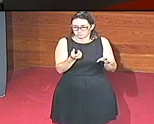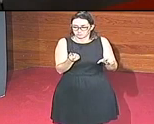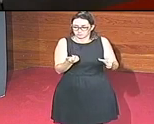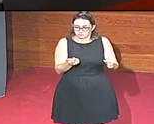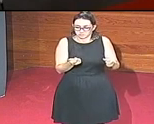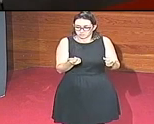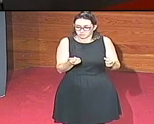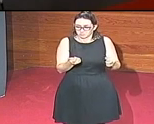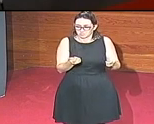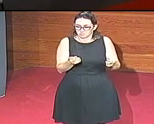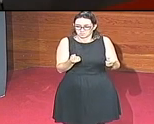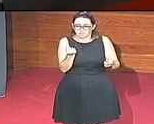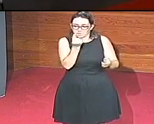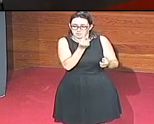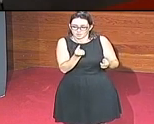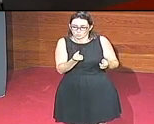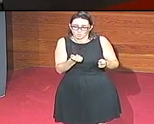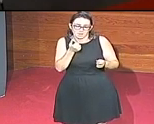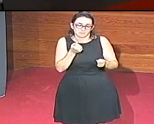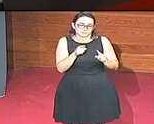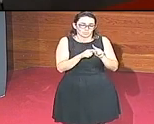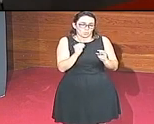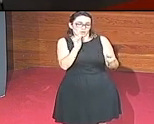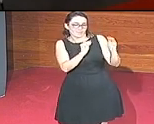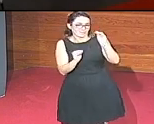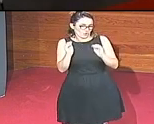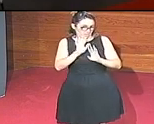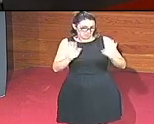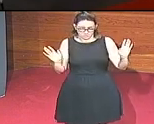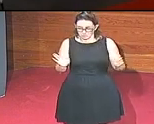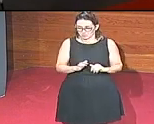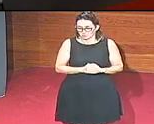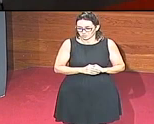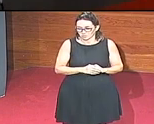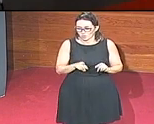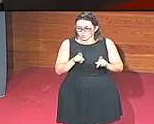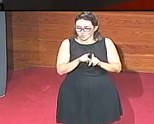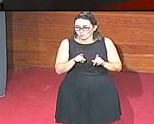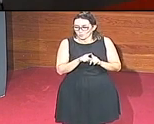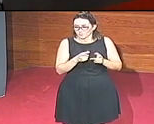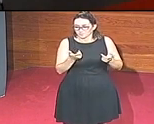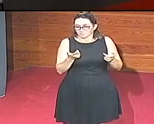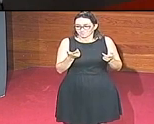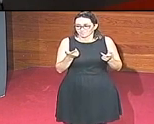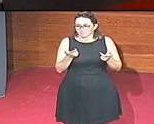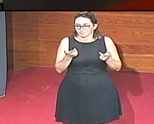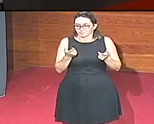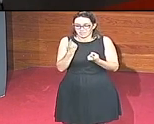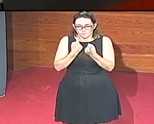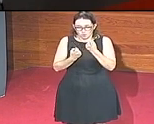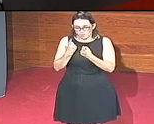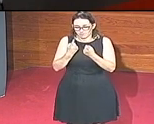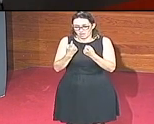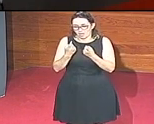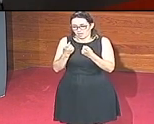las infografías es más decoración que otra cosa pero bueno al final se rompe es un poco el esquema de fotografía de esta fotografía texto